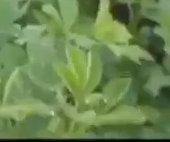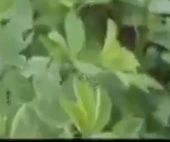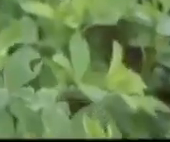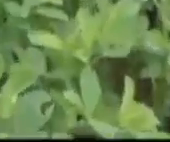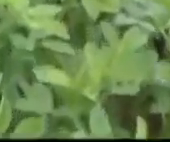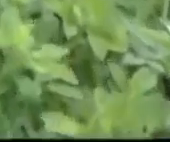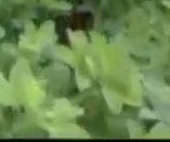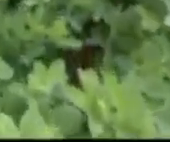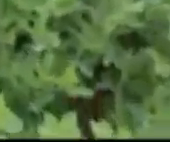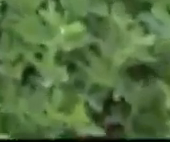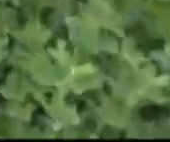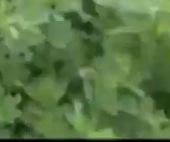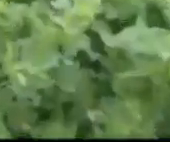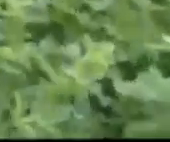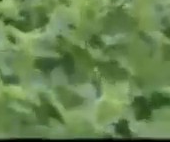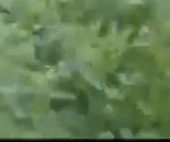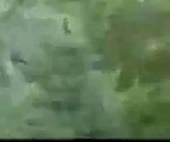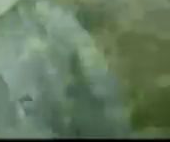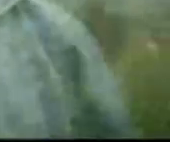agricultura.